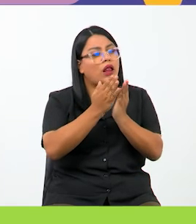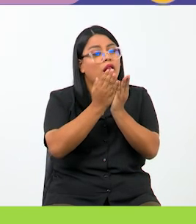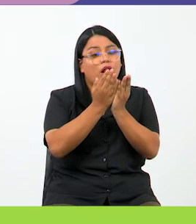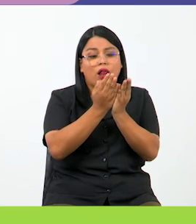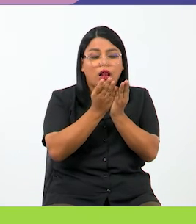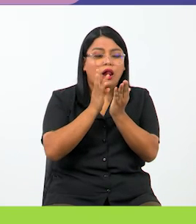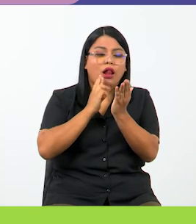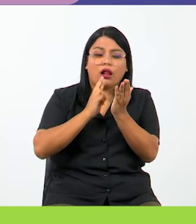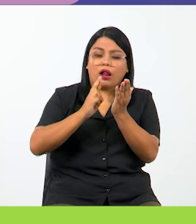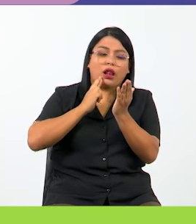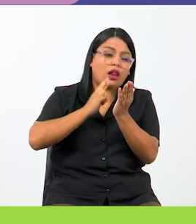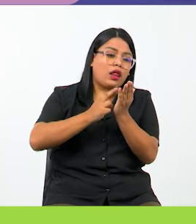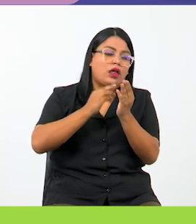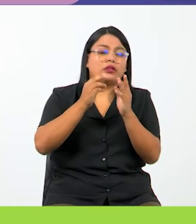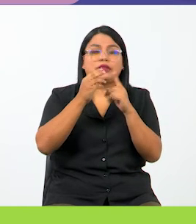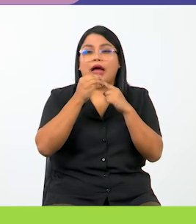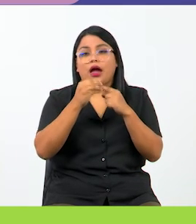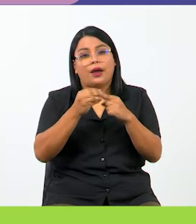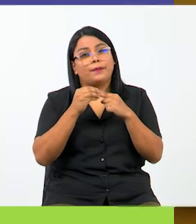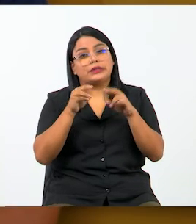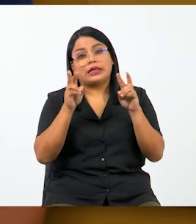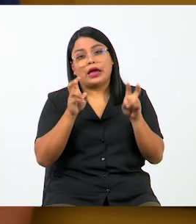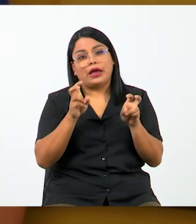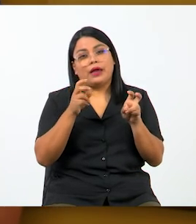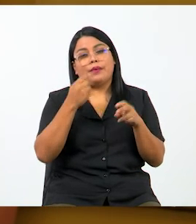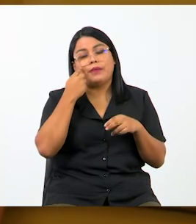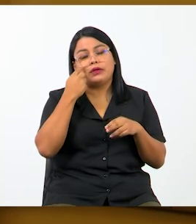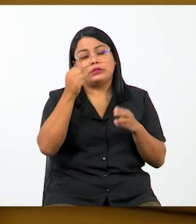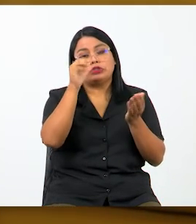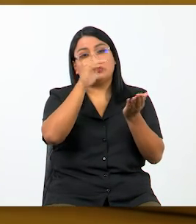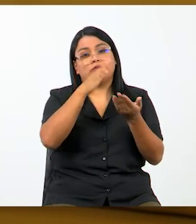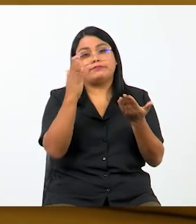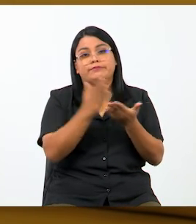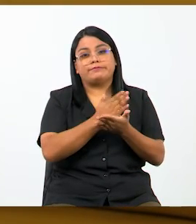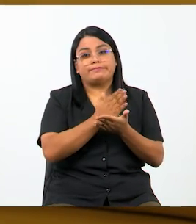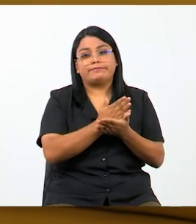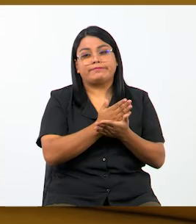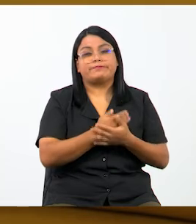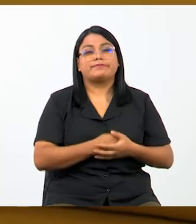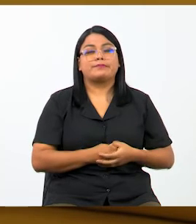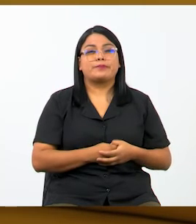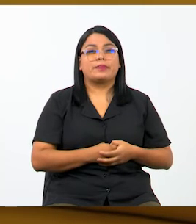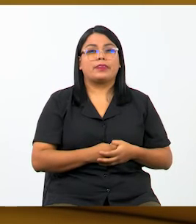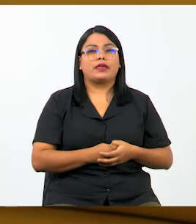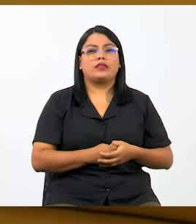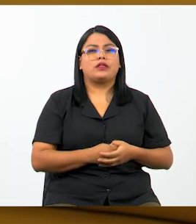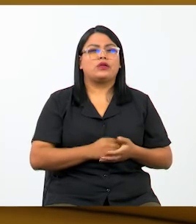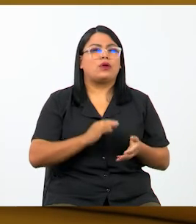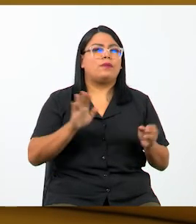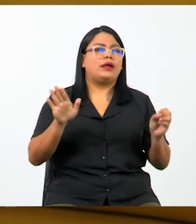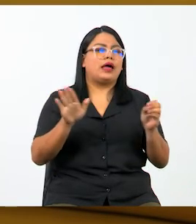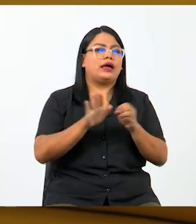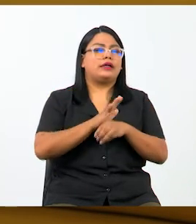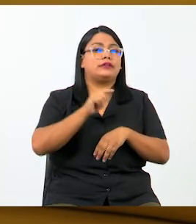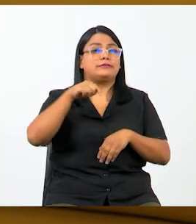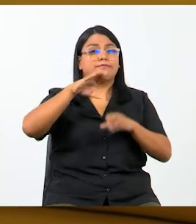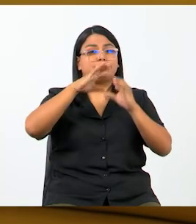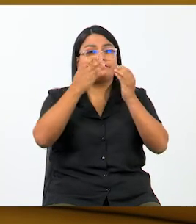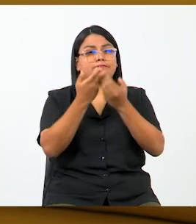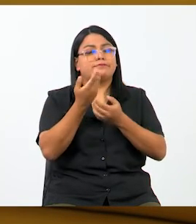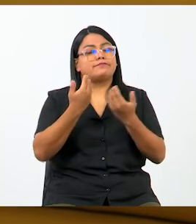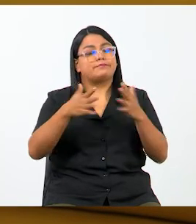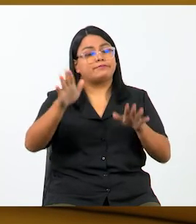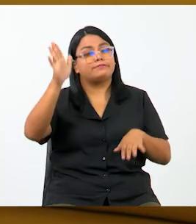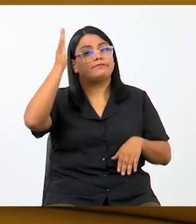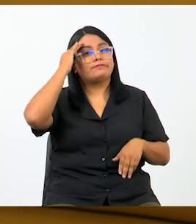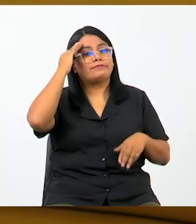específicos vistos en la unidad en estudio. A lo largo de este webinar hemos conocido la estructura de cada una de